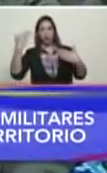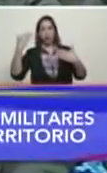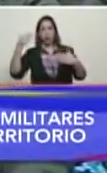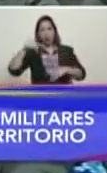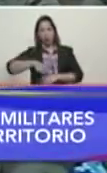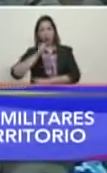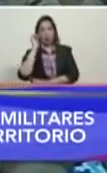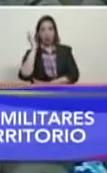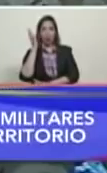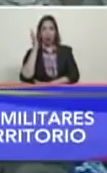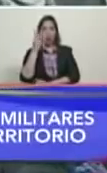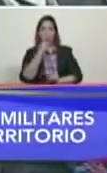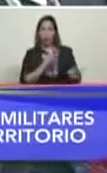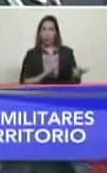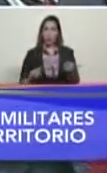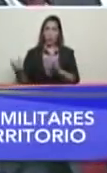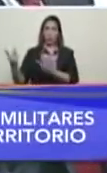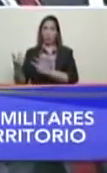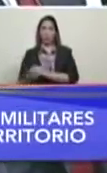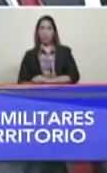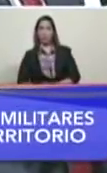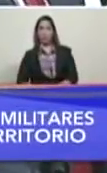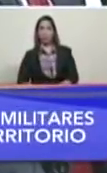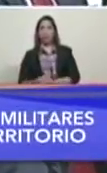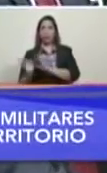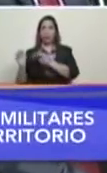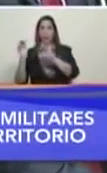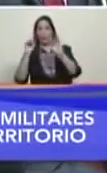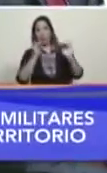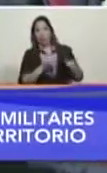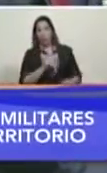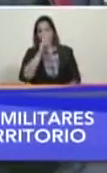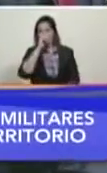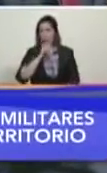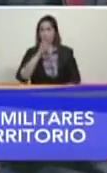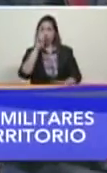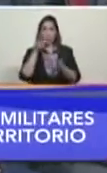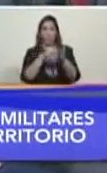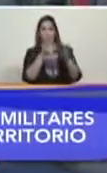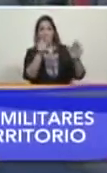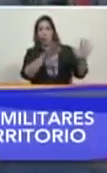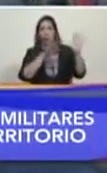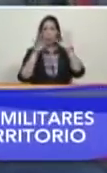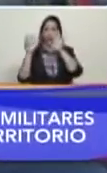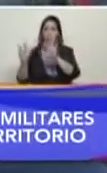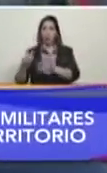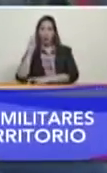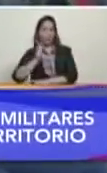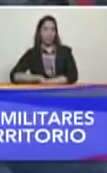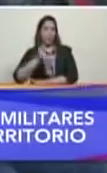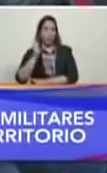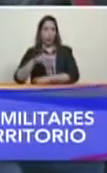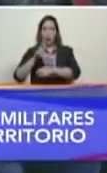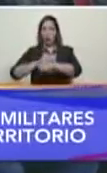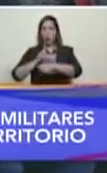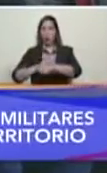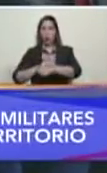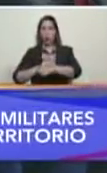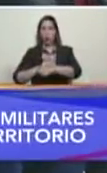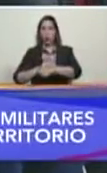acto de despedida del año 2018, al fiscal general de la República, doctor Tarek